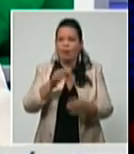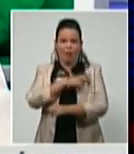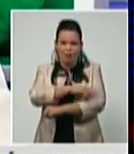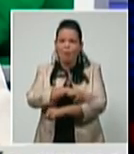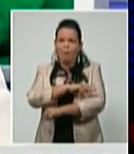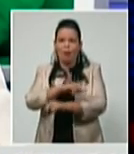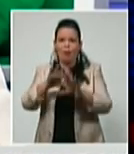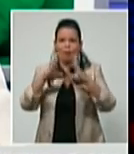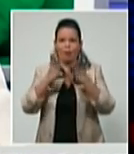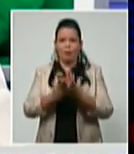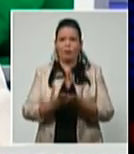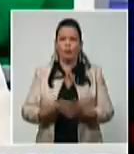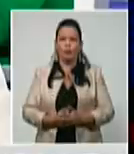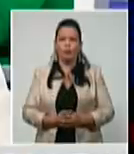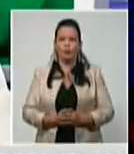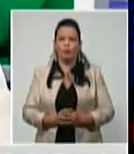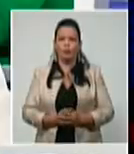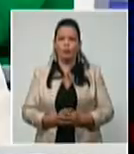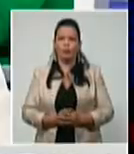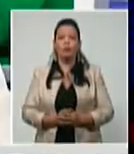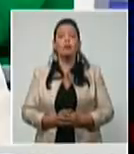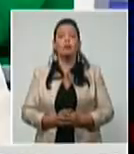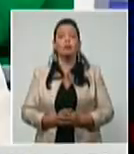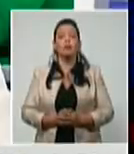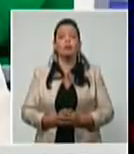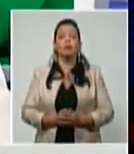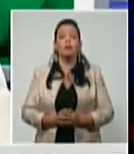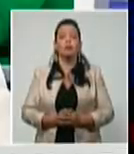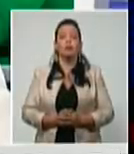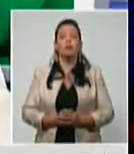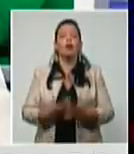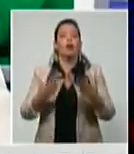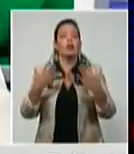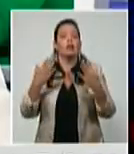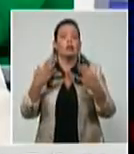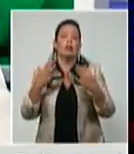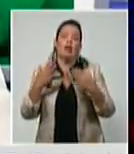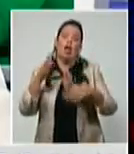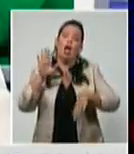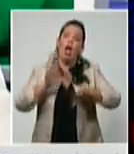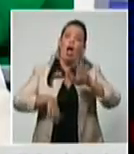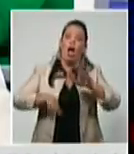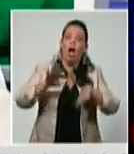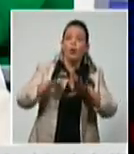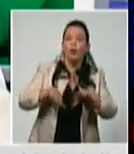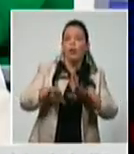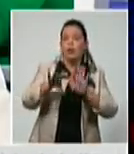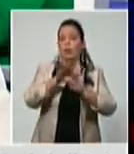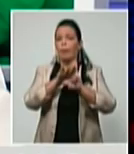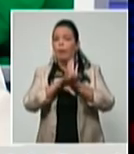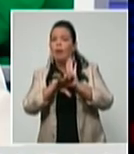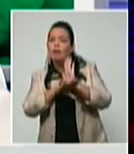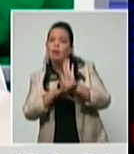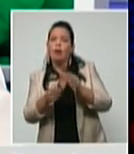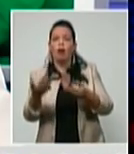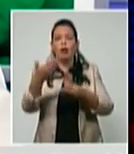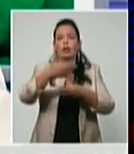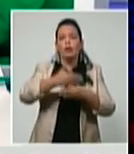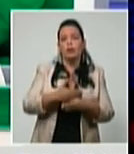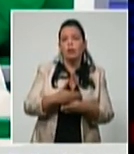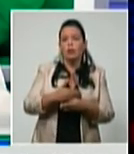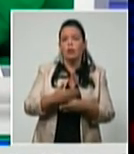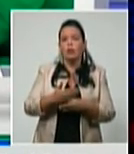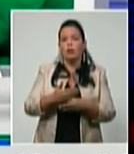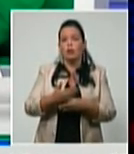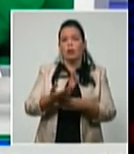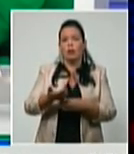de hecho, y muchas veces las restricciones de las personas de los Estados Unidos para Cuba no es de